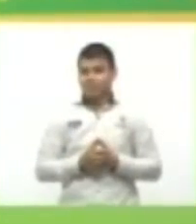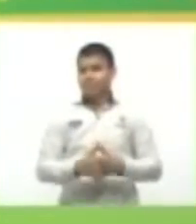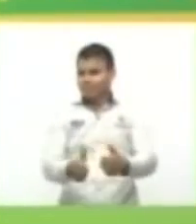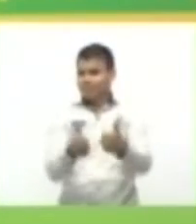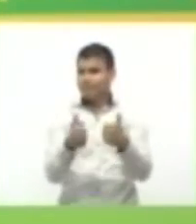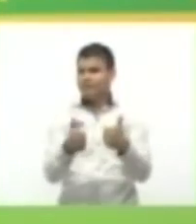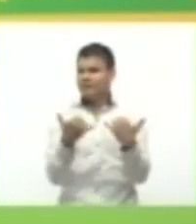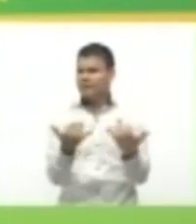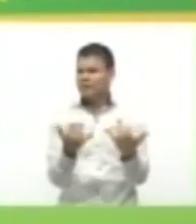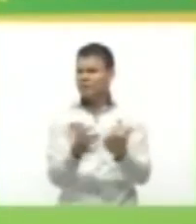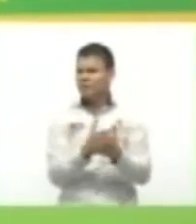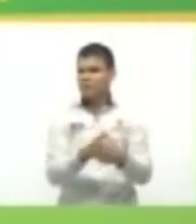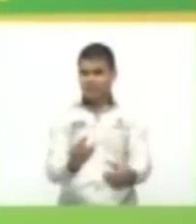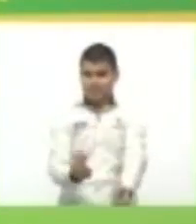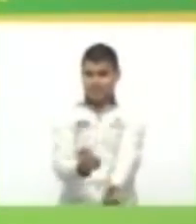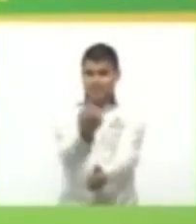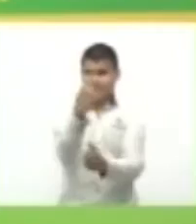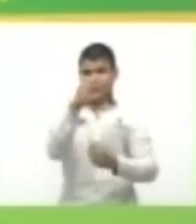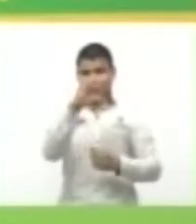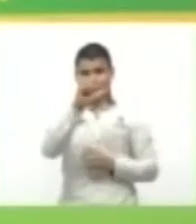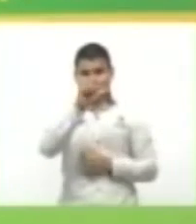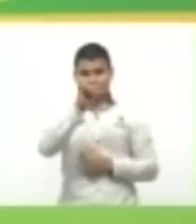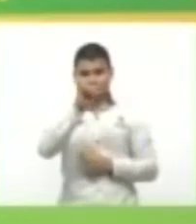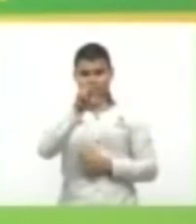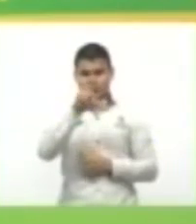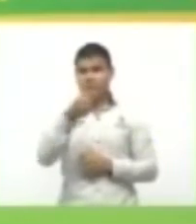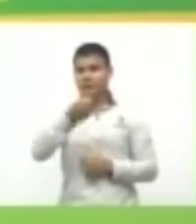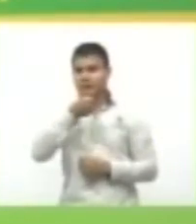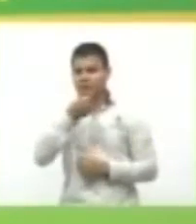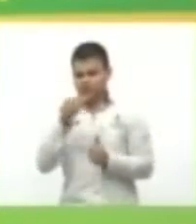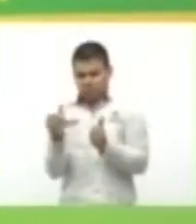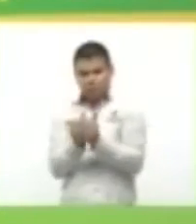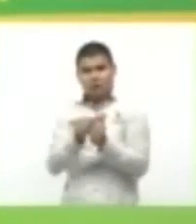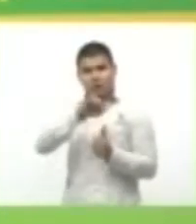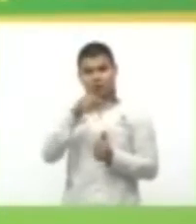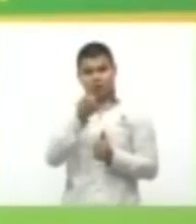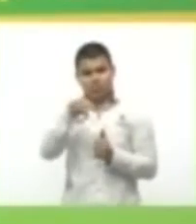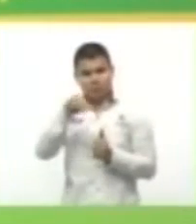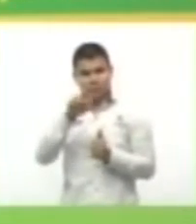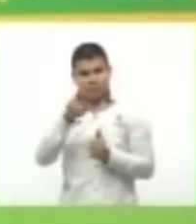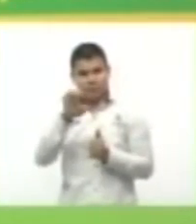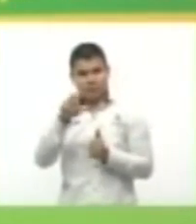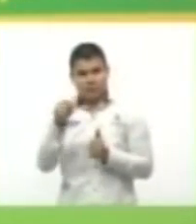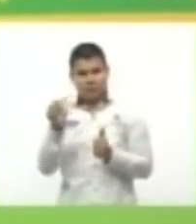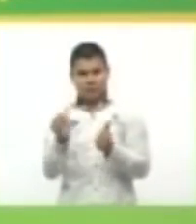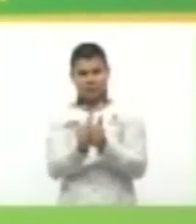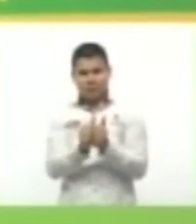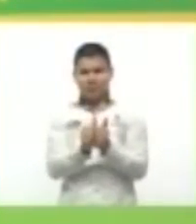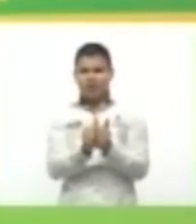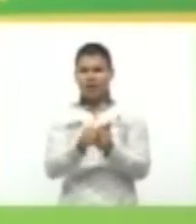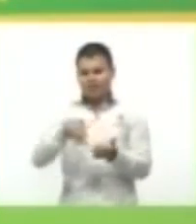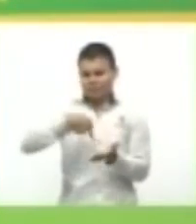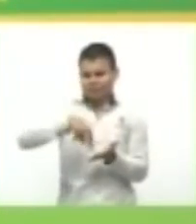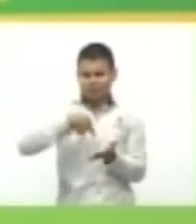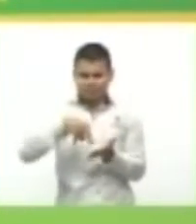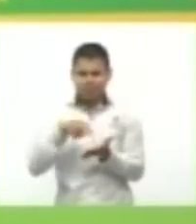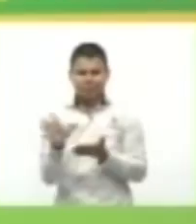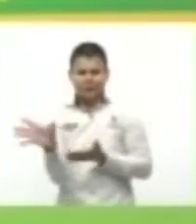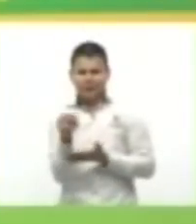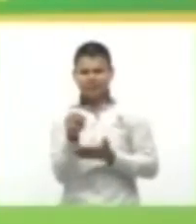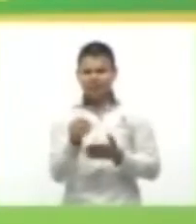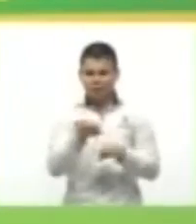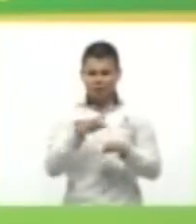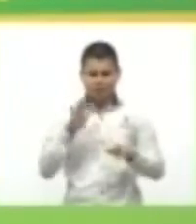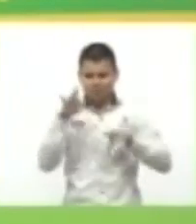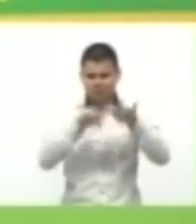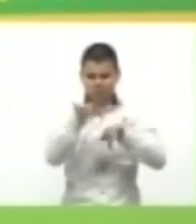a cabo el primer concierto de Calliope en compañía de José Martelo, quien nos va a poner a todos a bailar con el WhatsApp de moda en el patrimonio